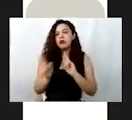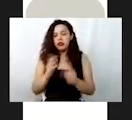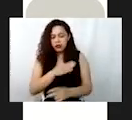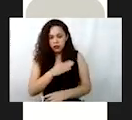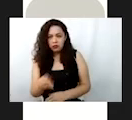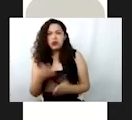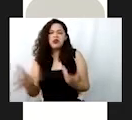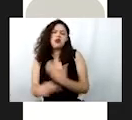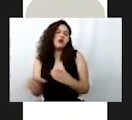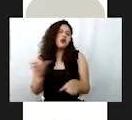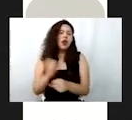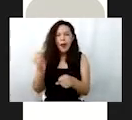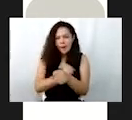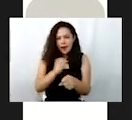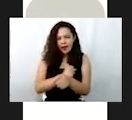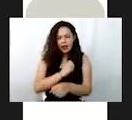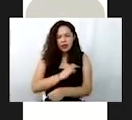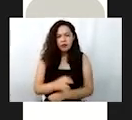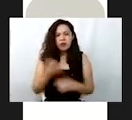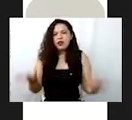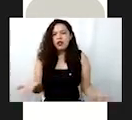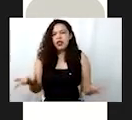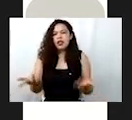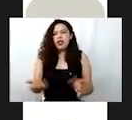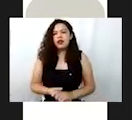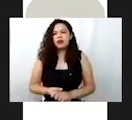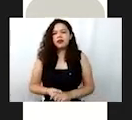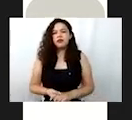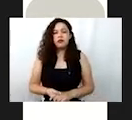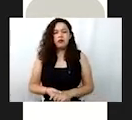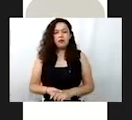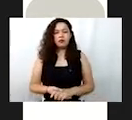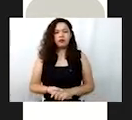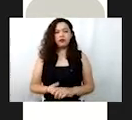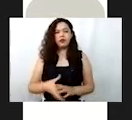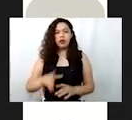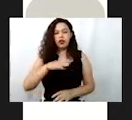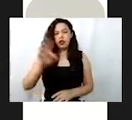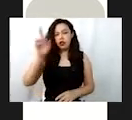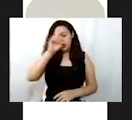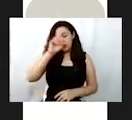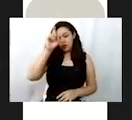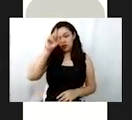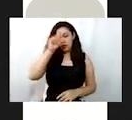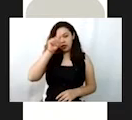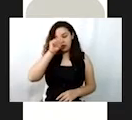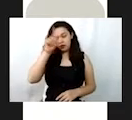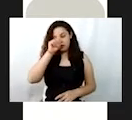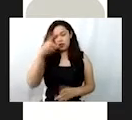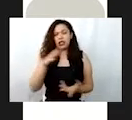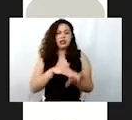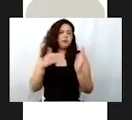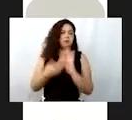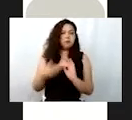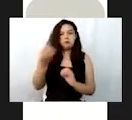bastante prácticas, que también de alguna u otra forma son recomendaciones o estrategias que pueden utilizar las organizaciones